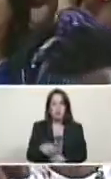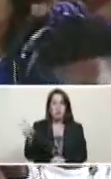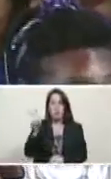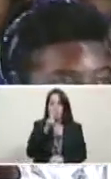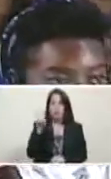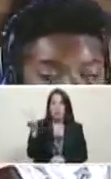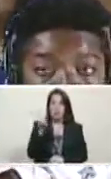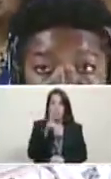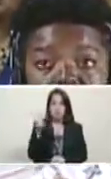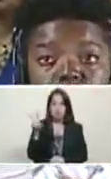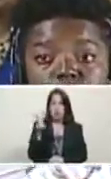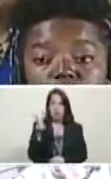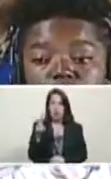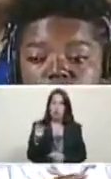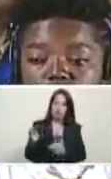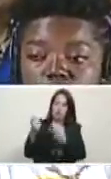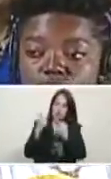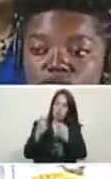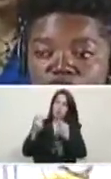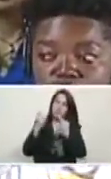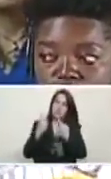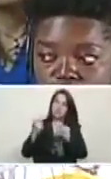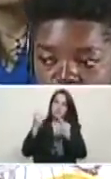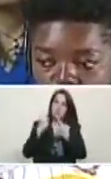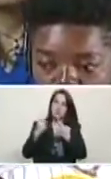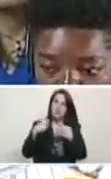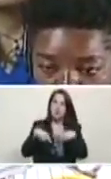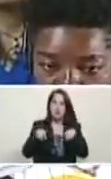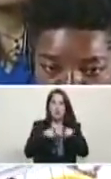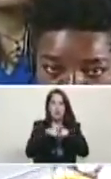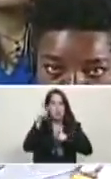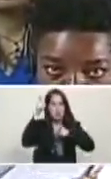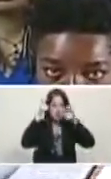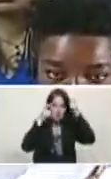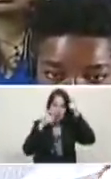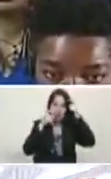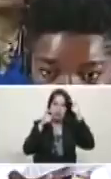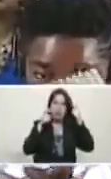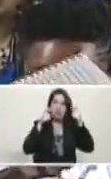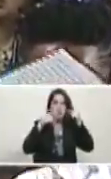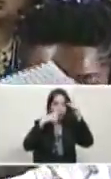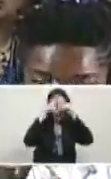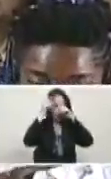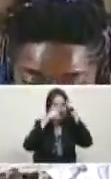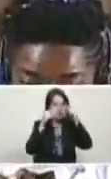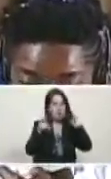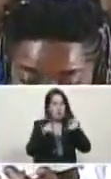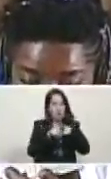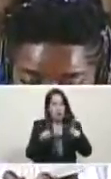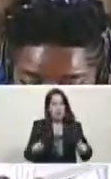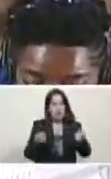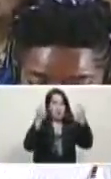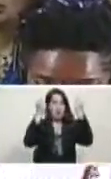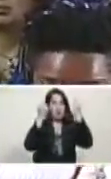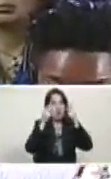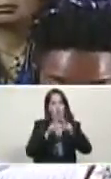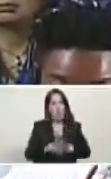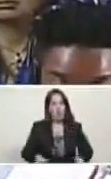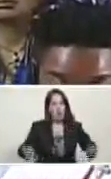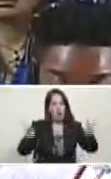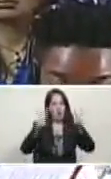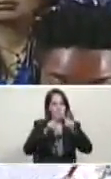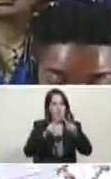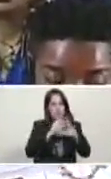quien nos enseña con el comandante chávez del comandante rescatar estos valores de la